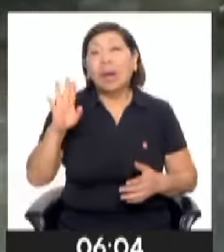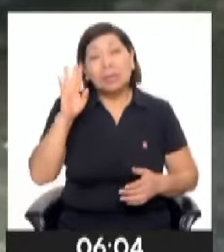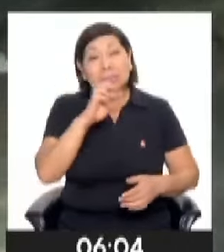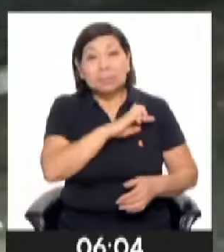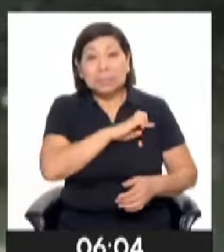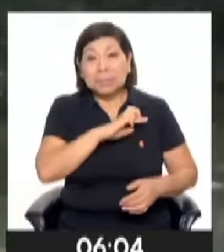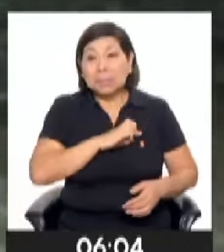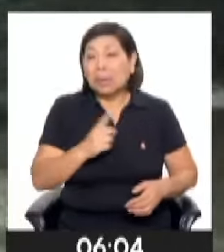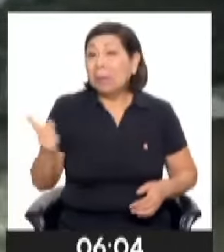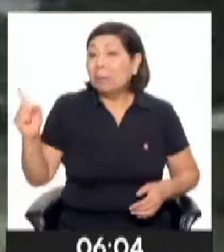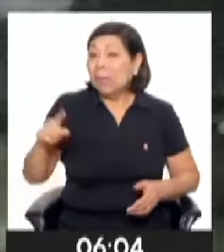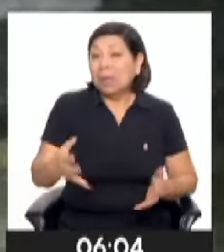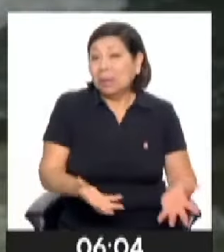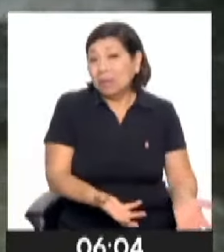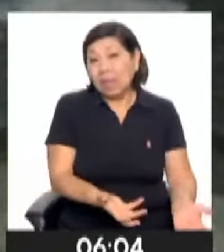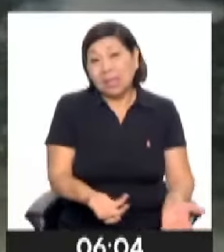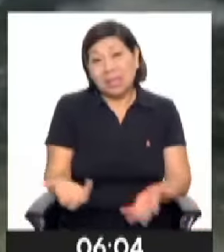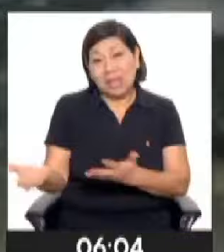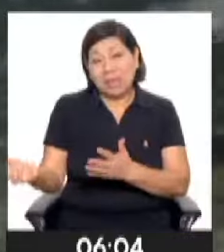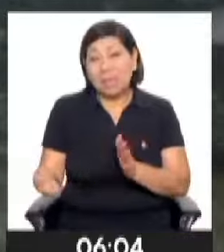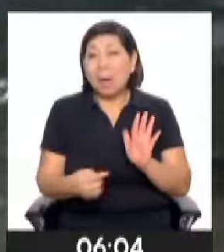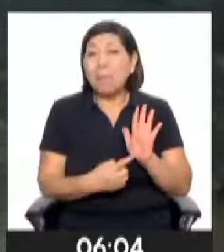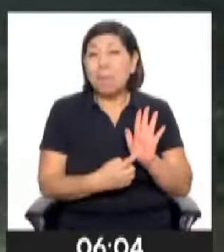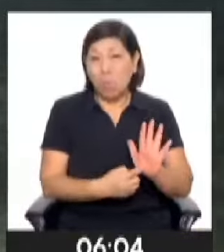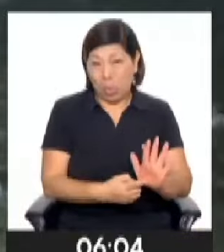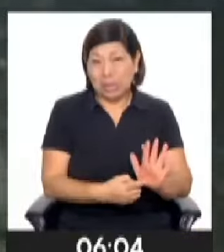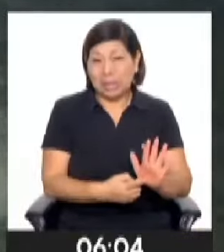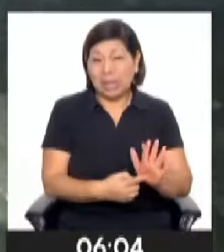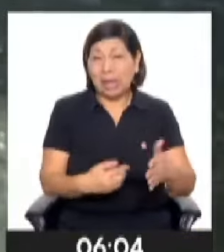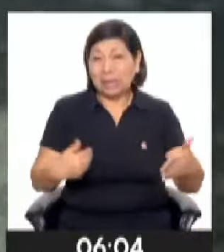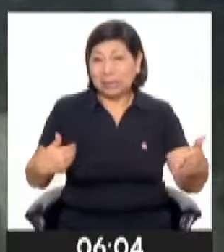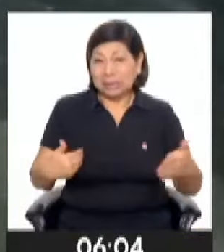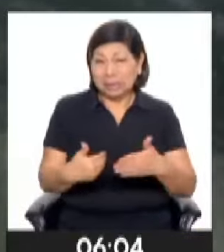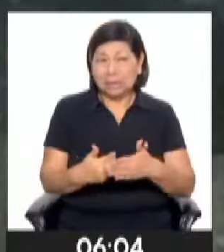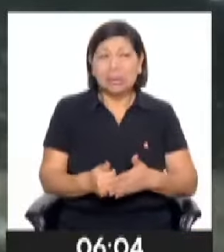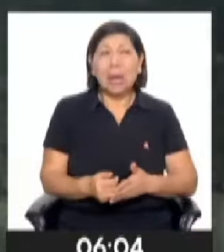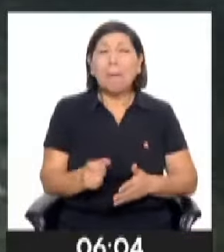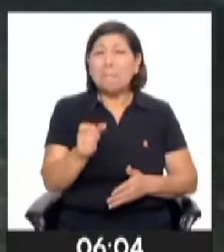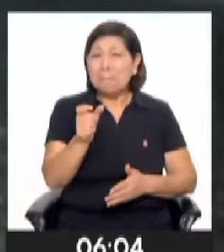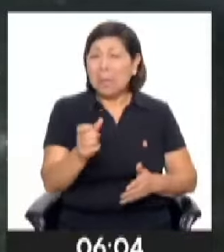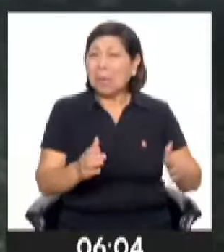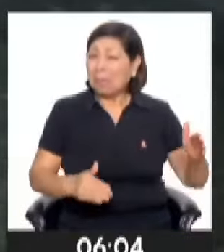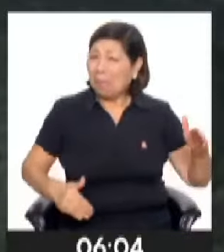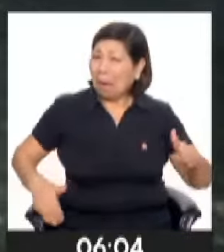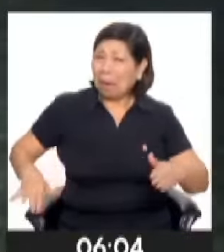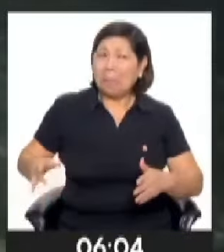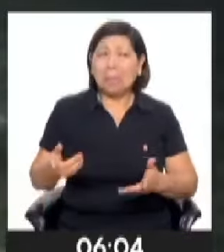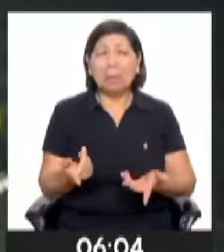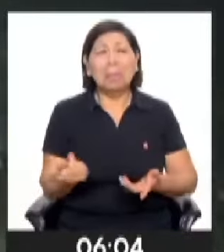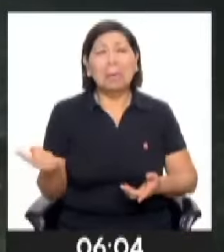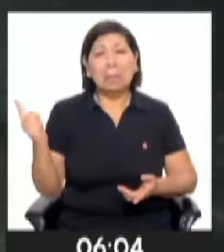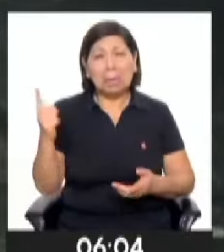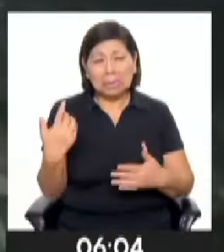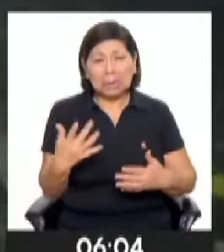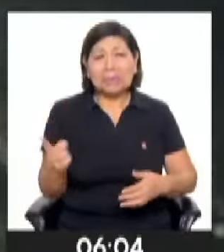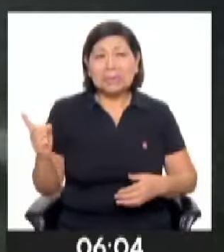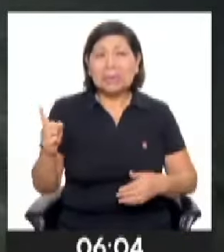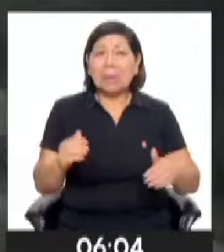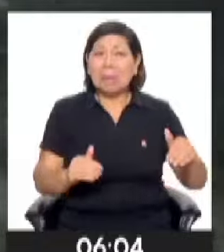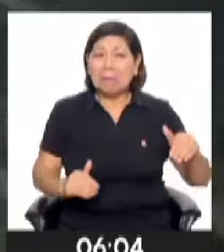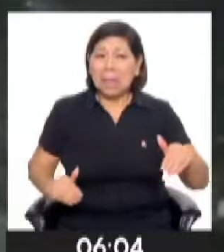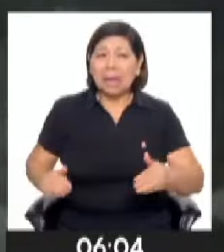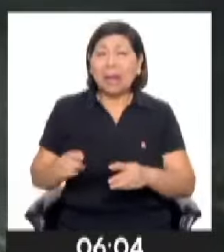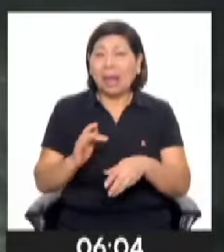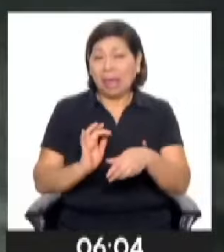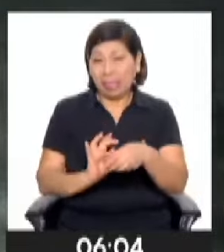izquierdo, Antonio Changra nos muestra que muy cerca, a pocos metros, hay bañistas, hay algunos deportistas que han llegado también